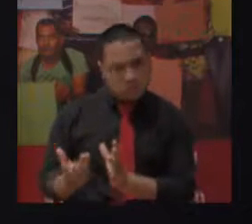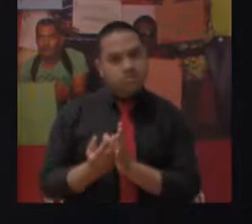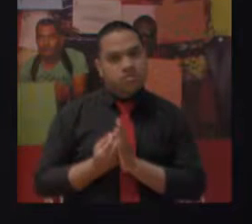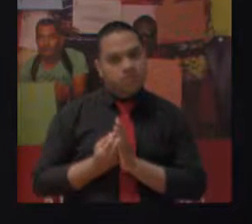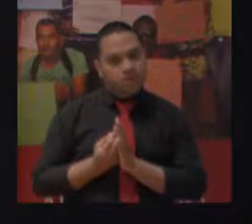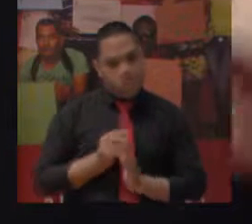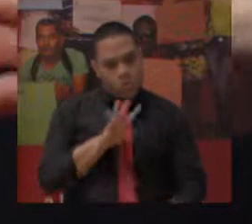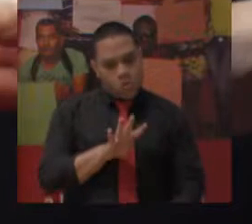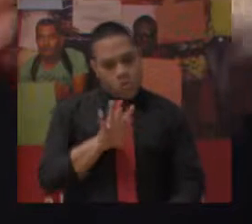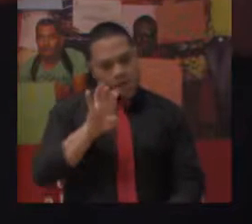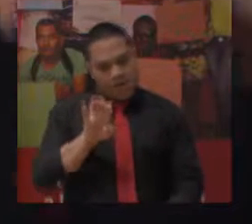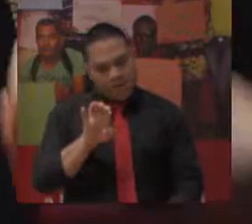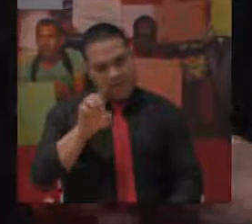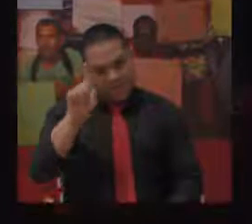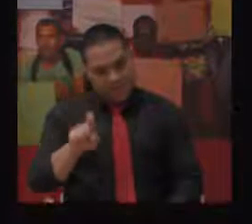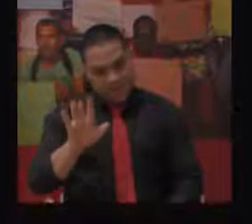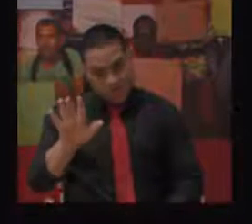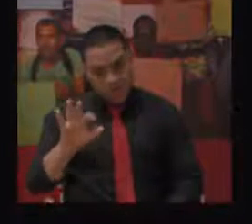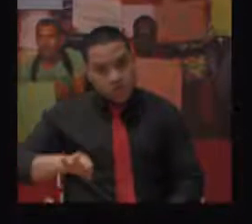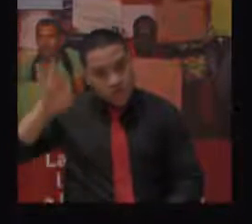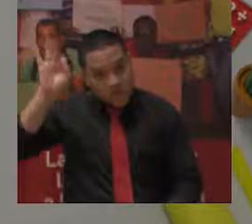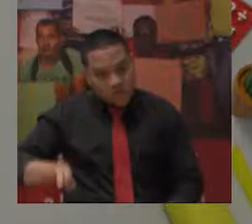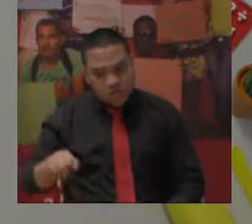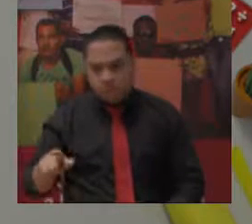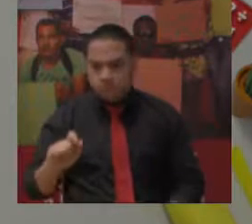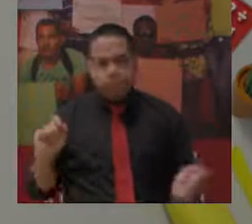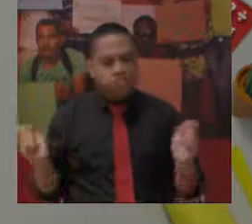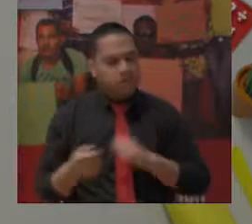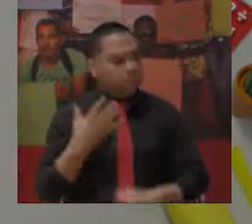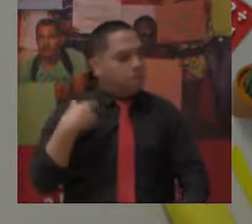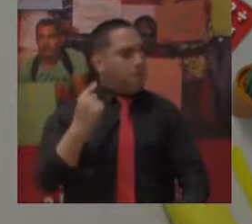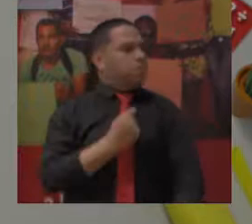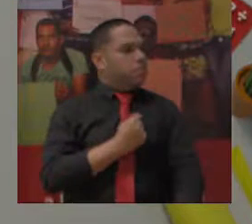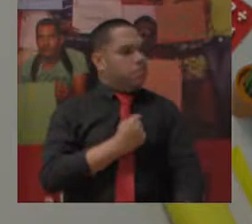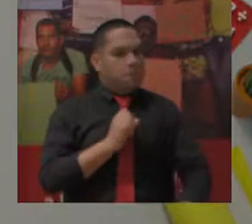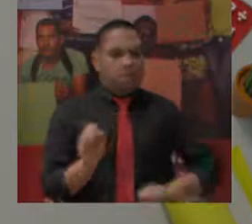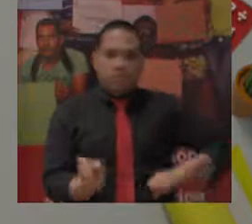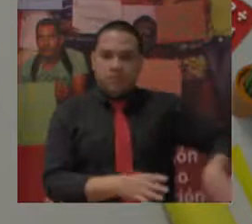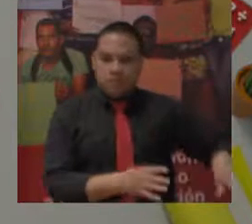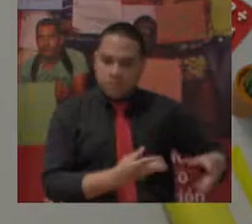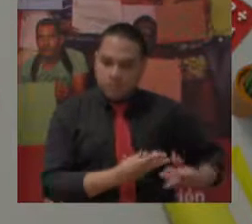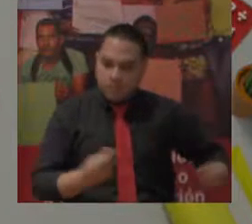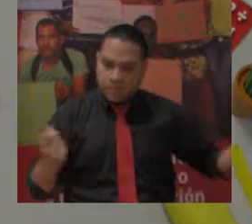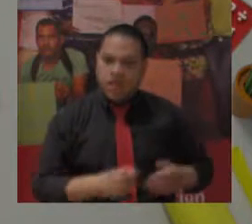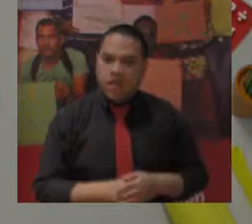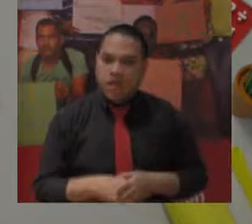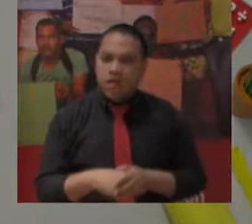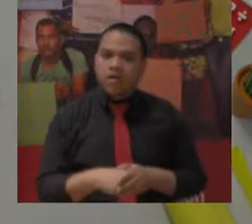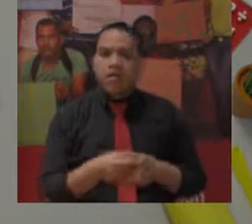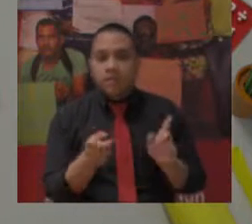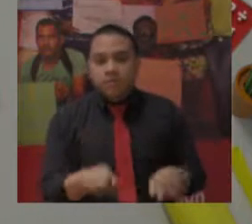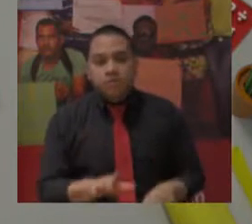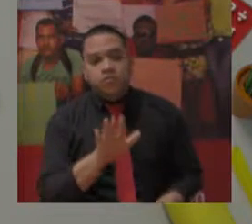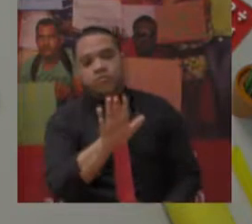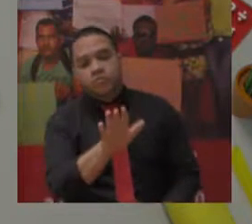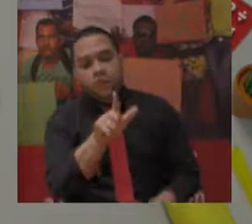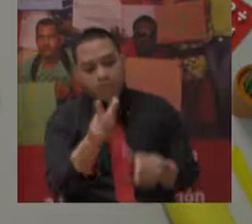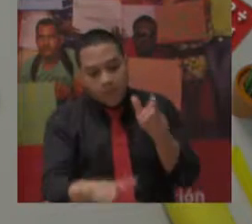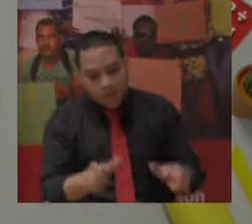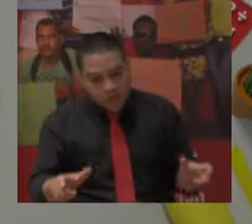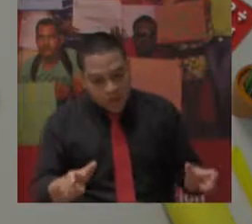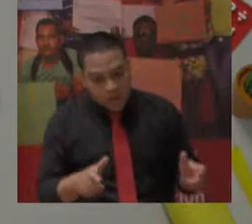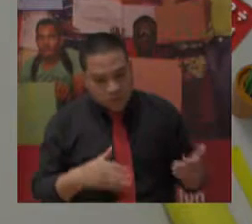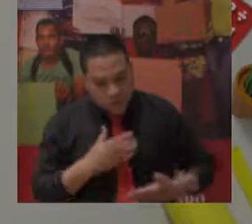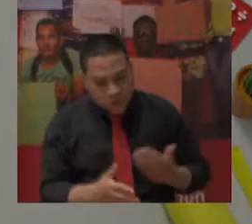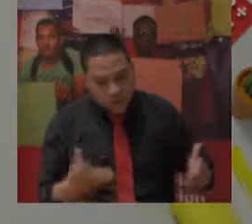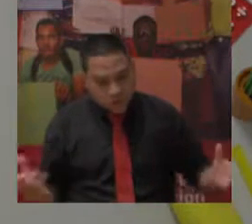afectados logran superar esa situación. Hoy el 74.2% de las personas en proceso de reintegración se encuentran